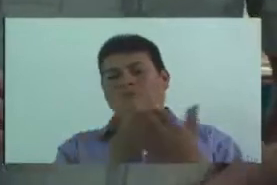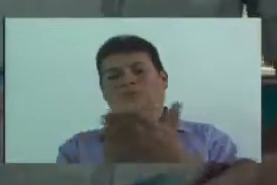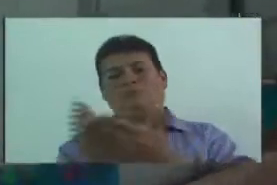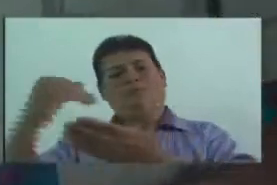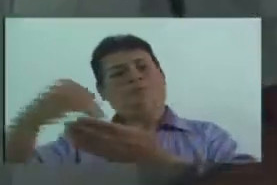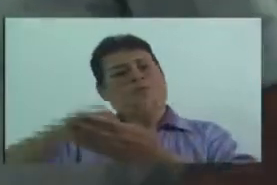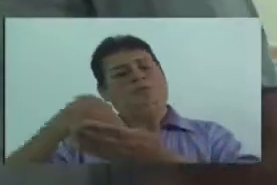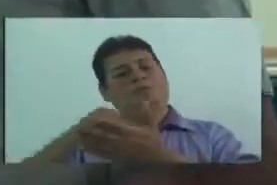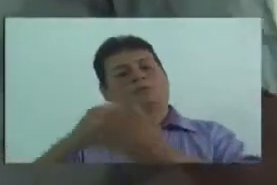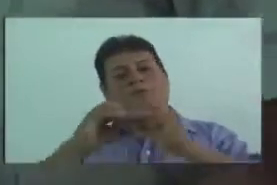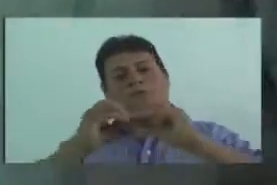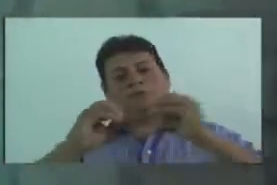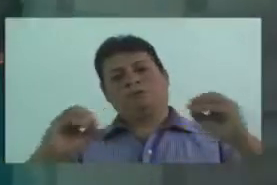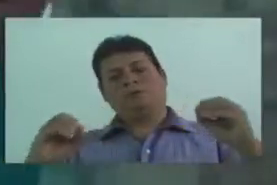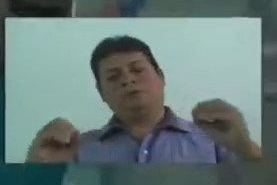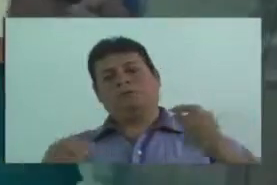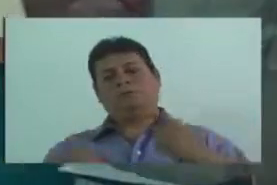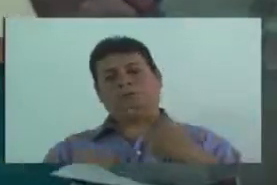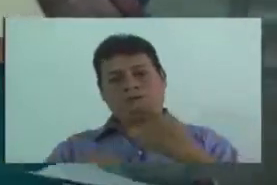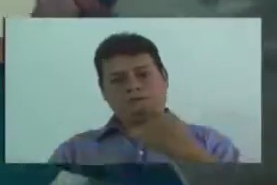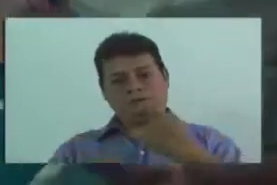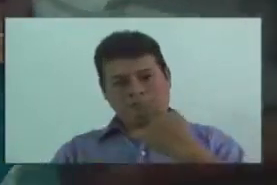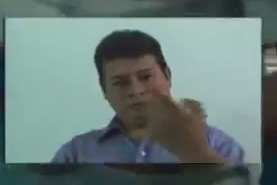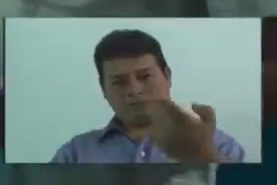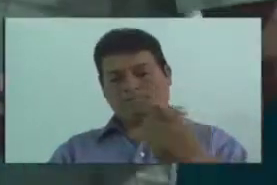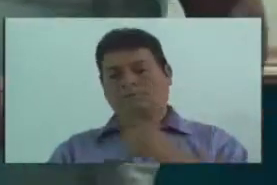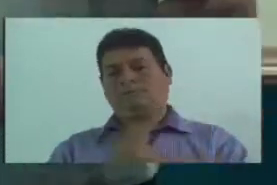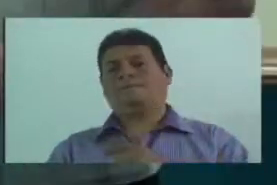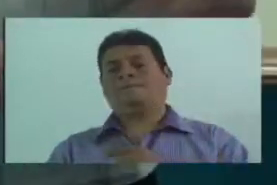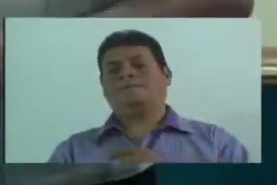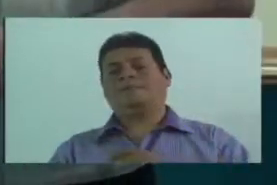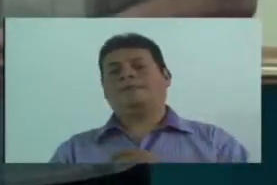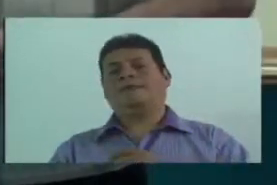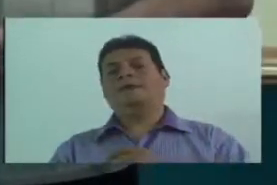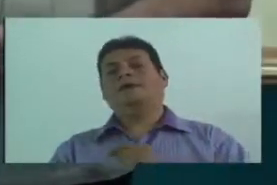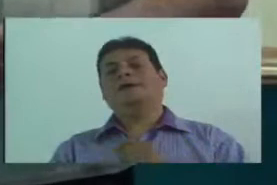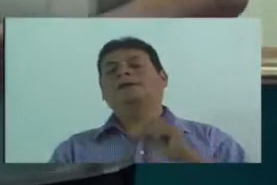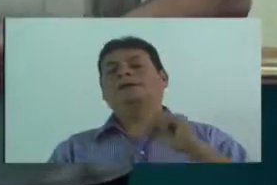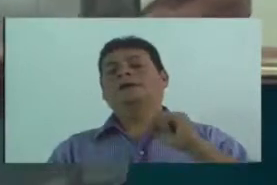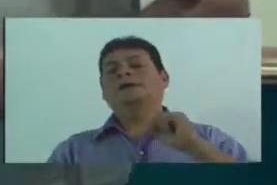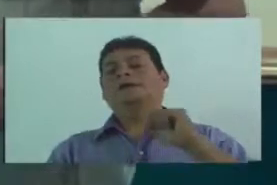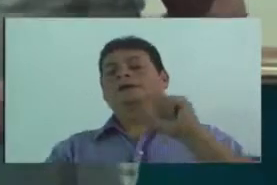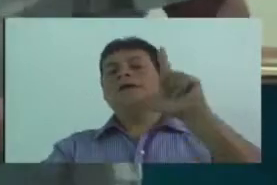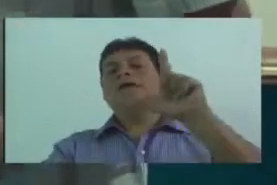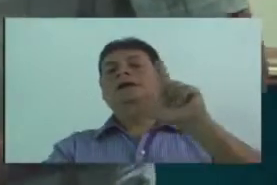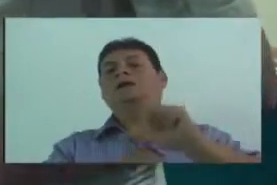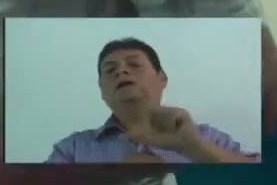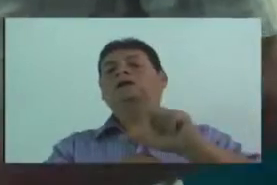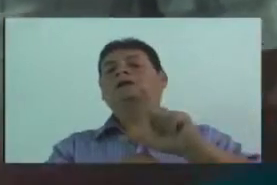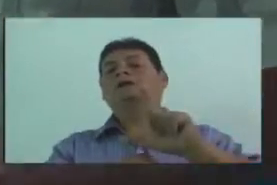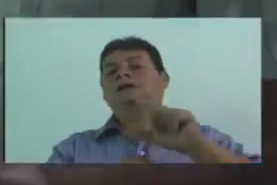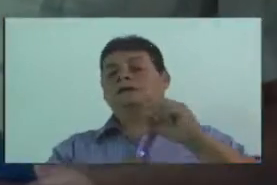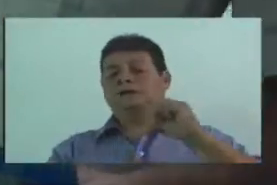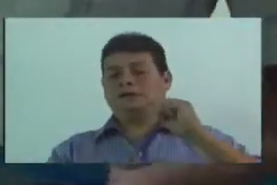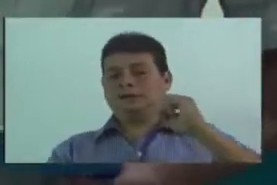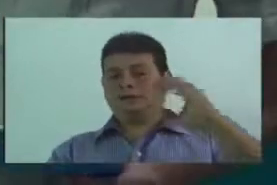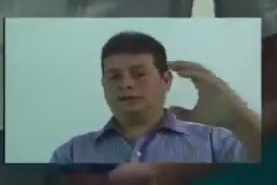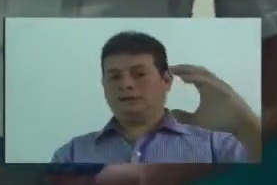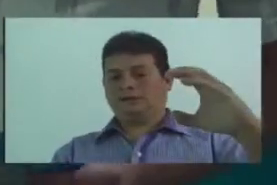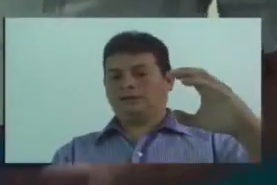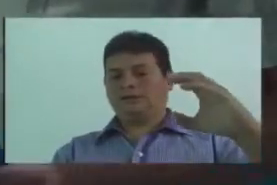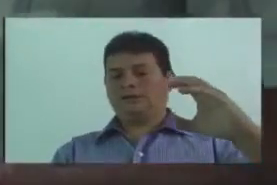es un enunciativo afirmativo. En la letra C dice, tal vez el carpintero me